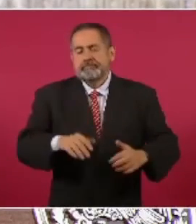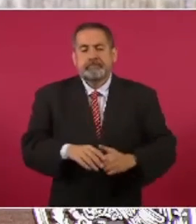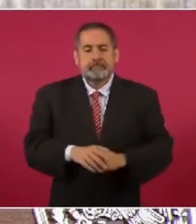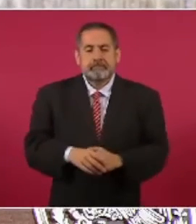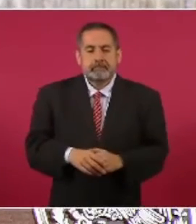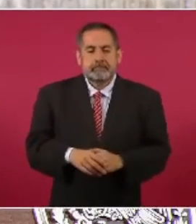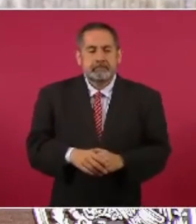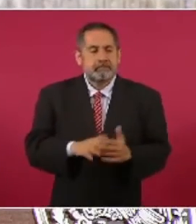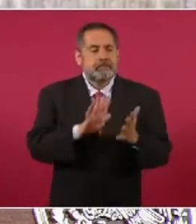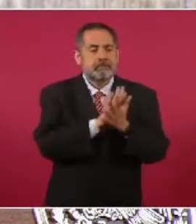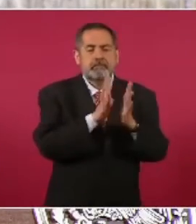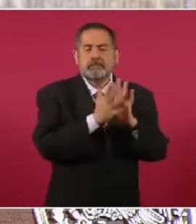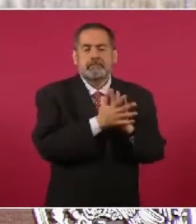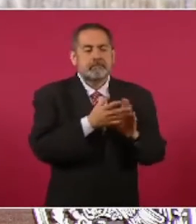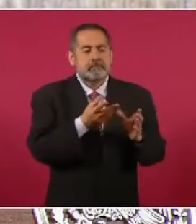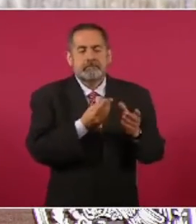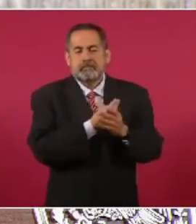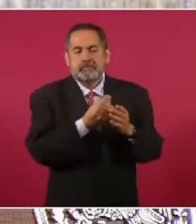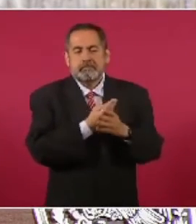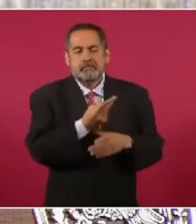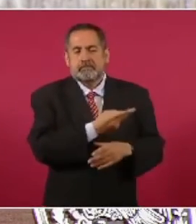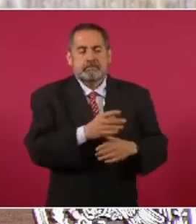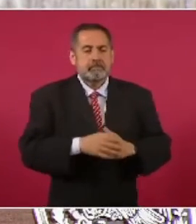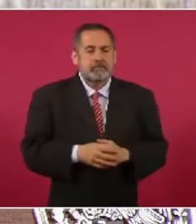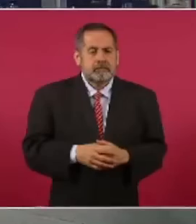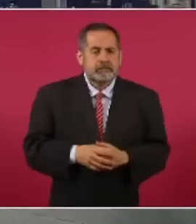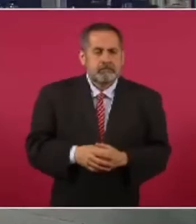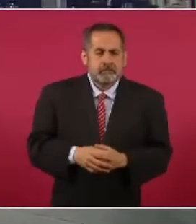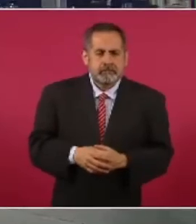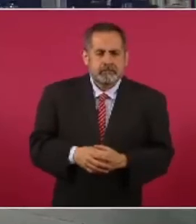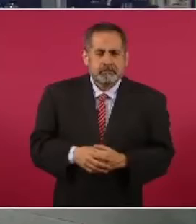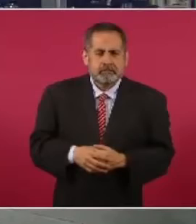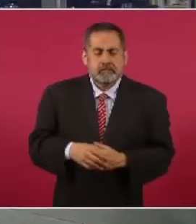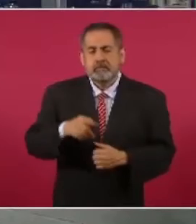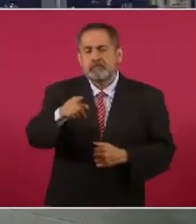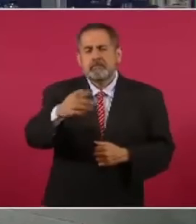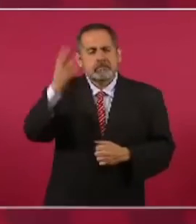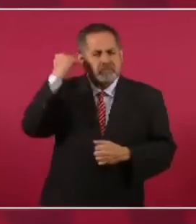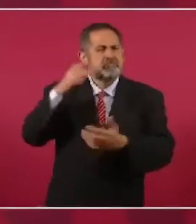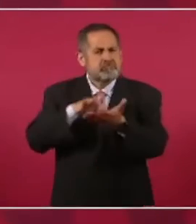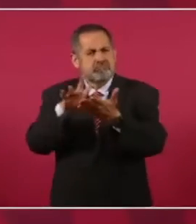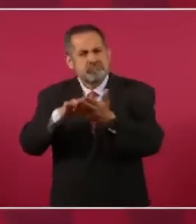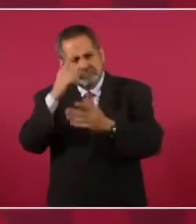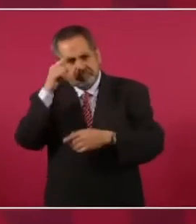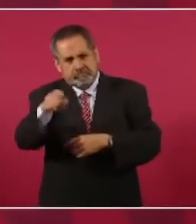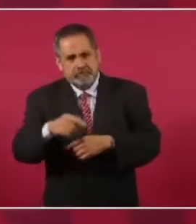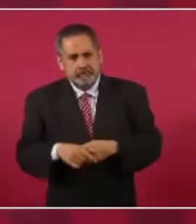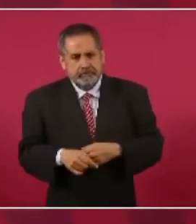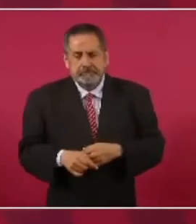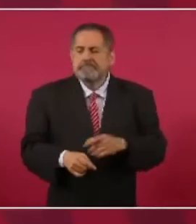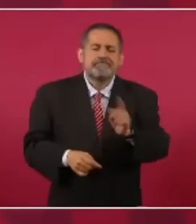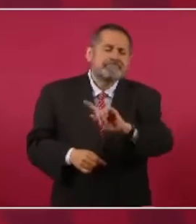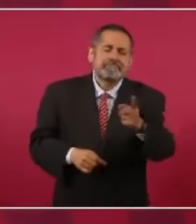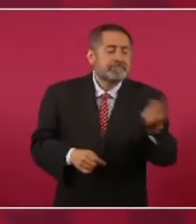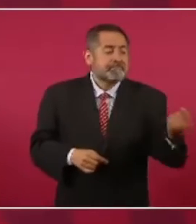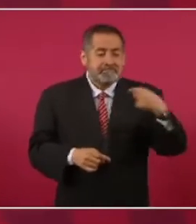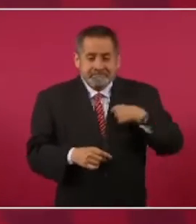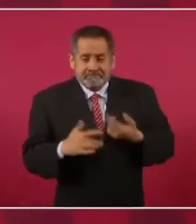Son cómplices. ¿Y cuando lo apoyaba usted? No me apoyaba. No,